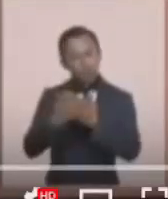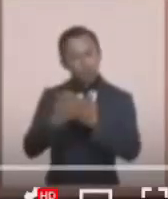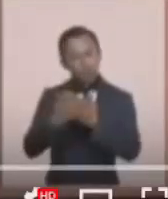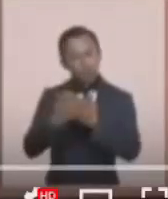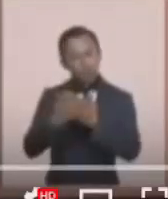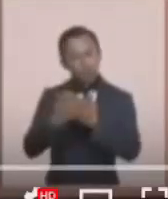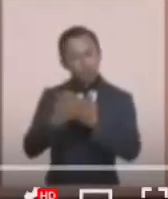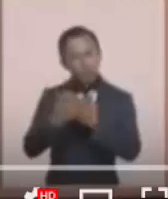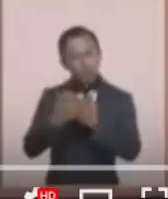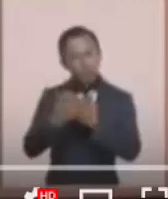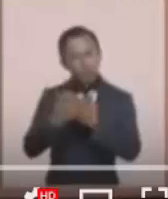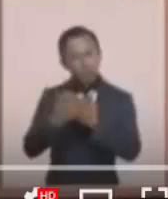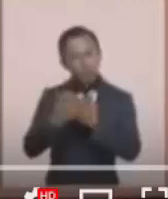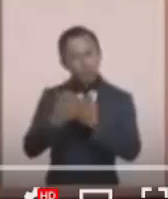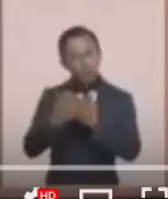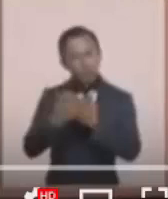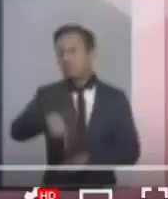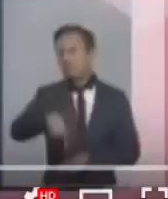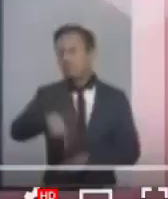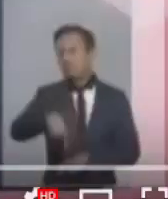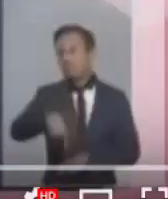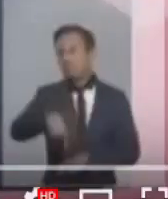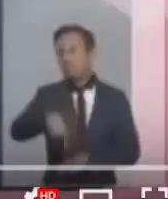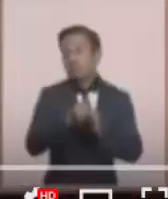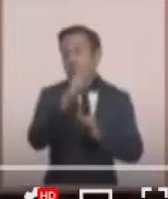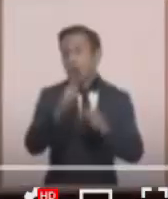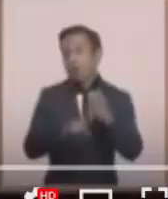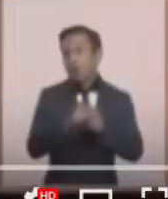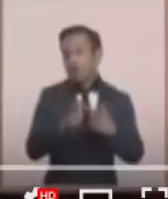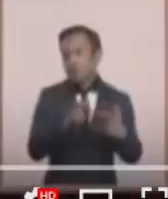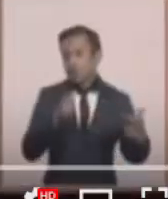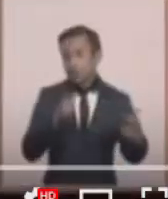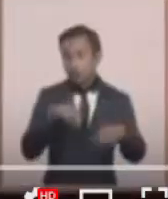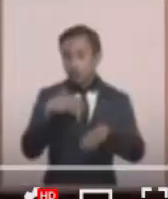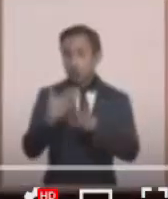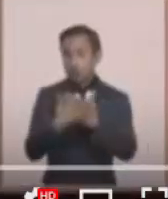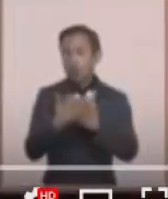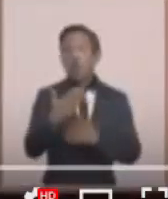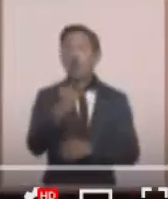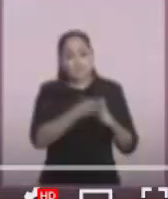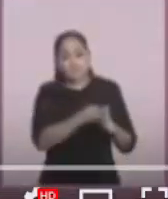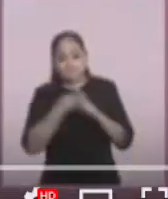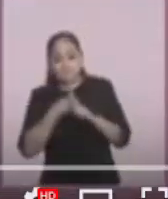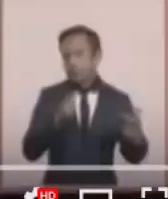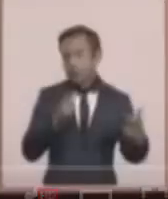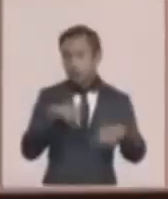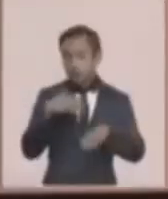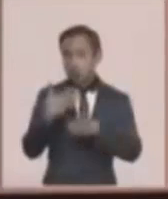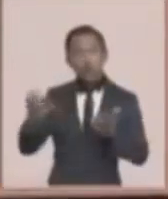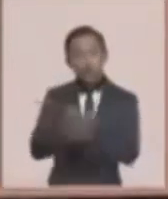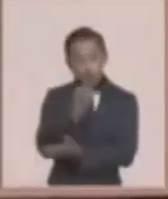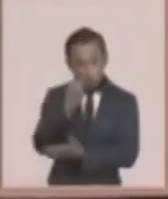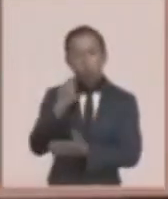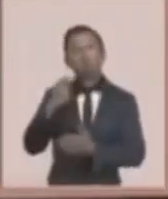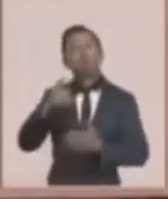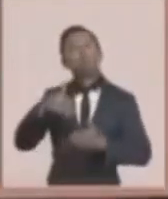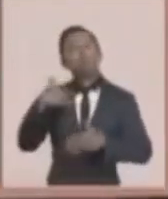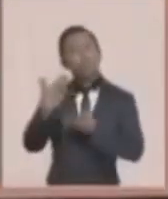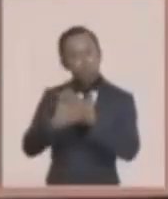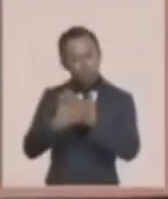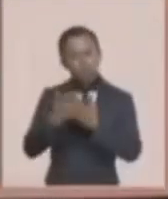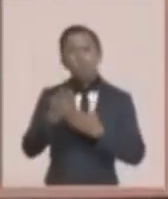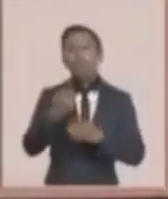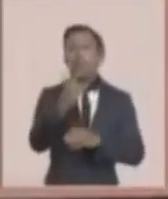38 de julio, pero eso no existe. Después del 1 de julio hasta el 38 de julio voy a